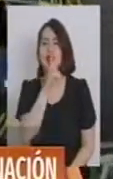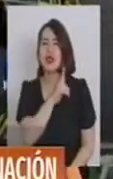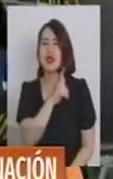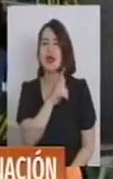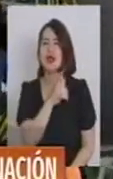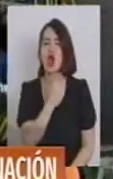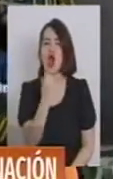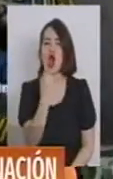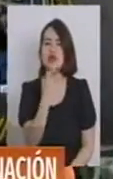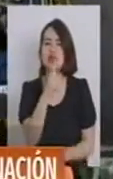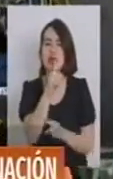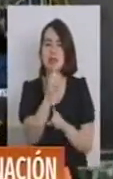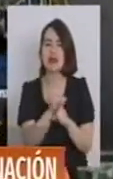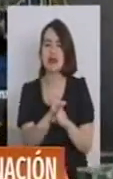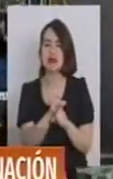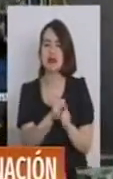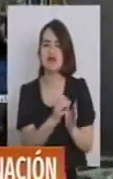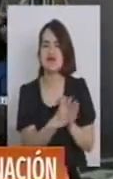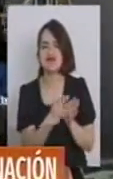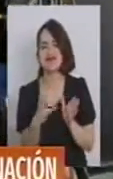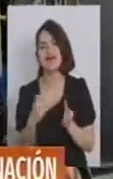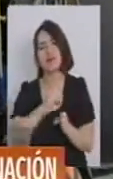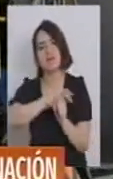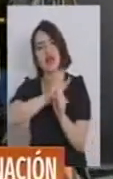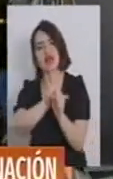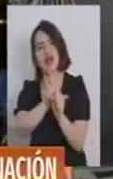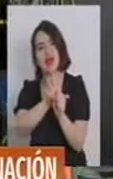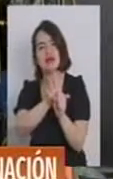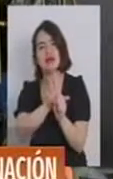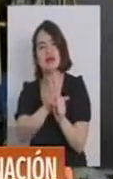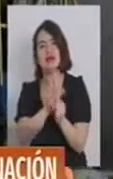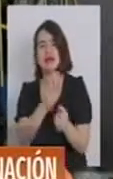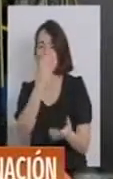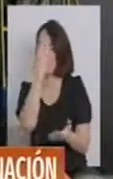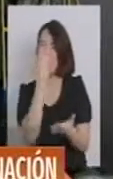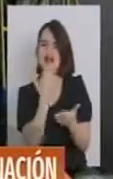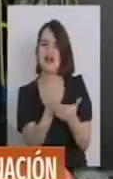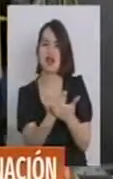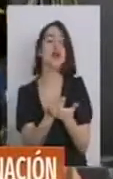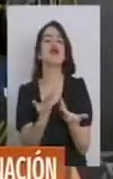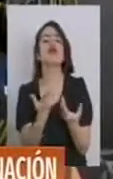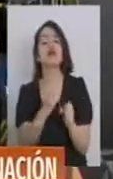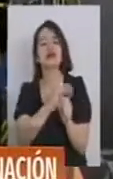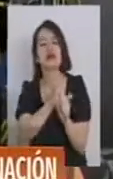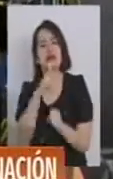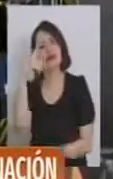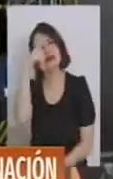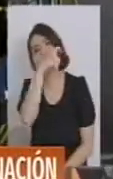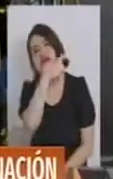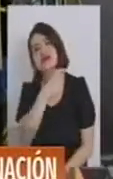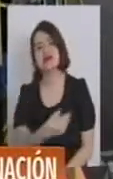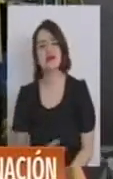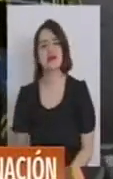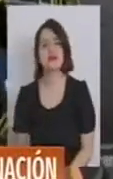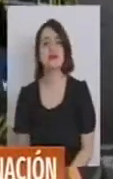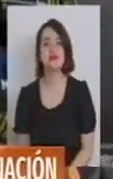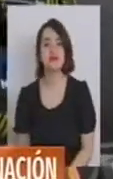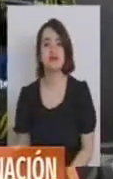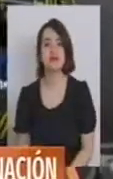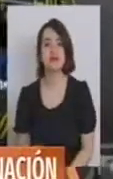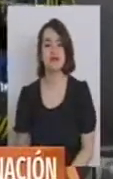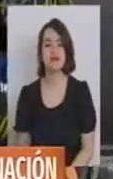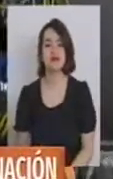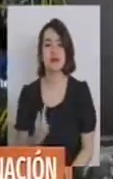últimos 11 meses de pandemia, enfrentando y mirándole el rostro a la adversidad. El impacto